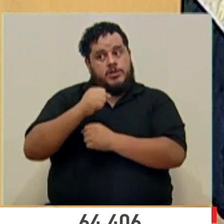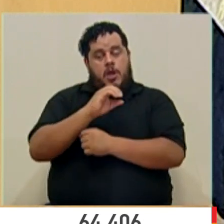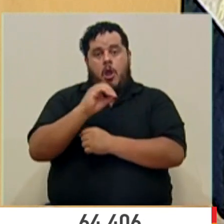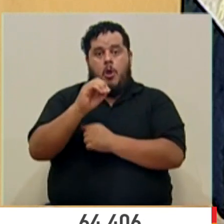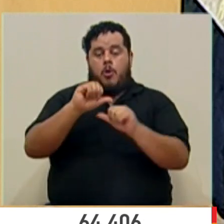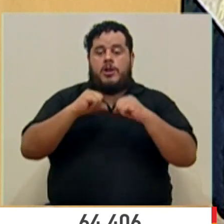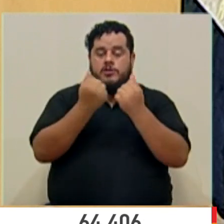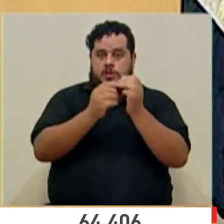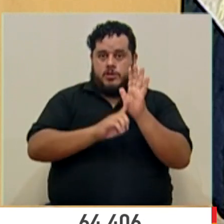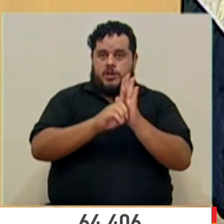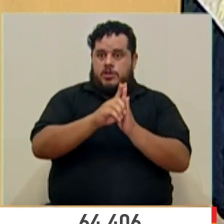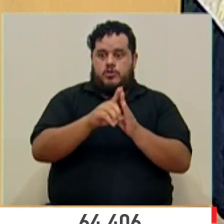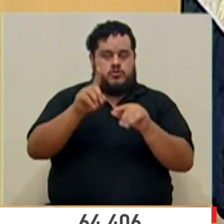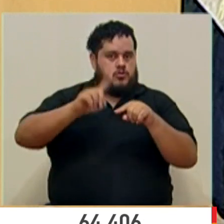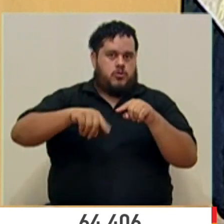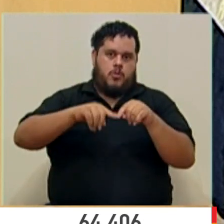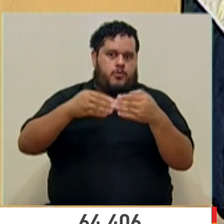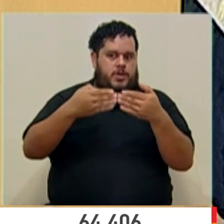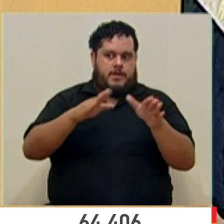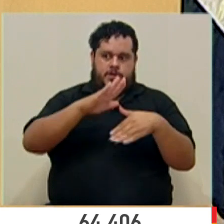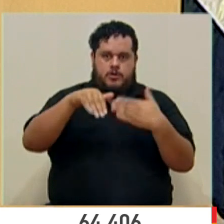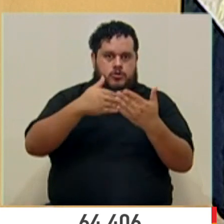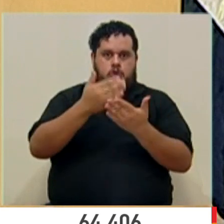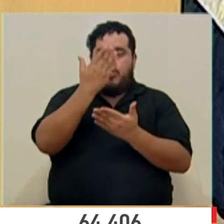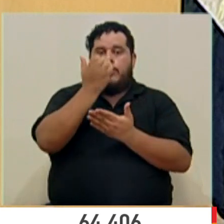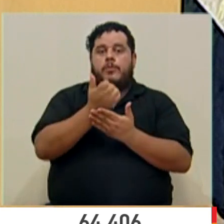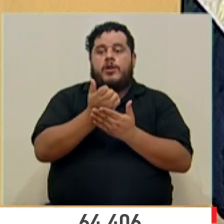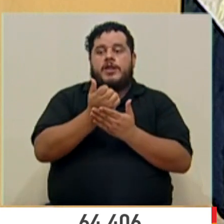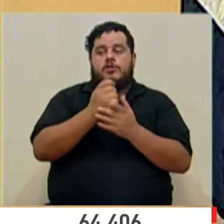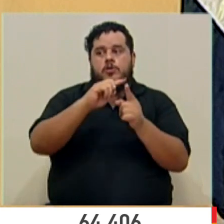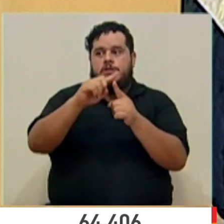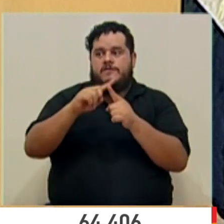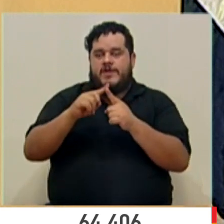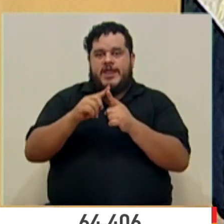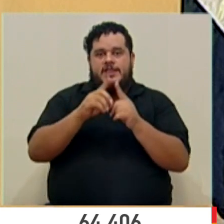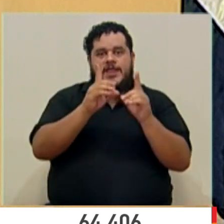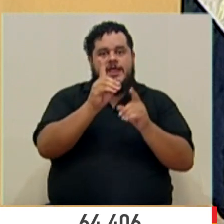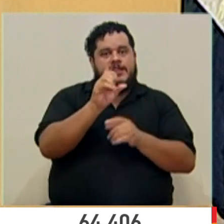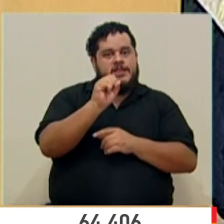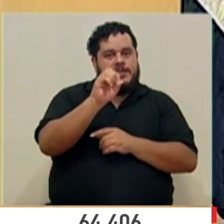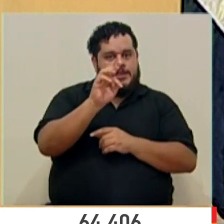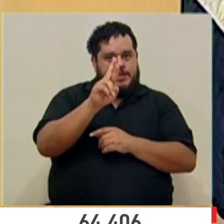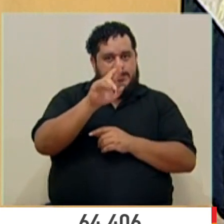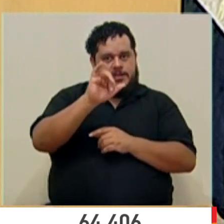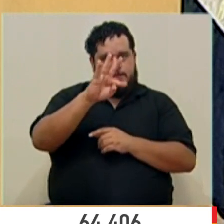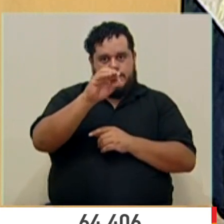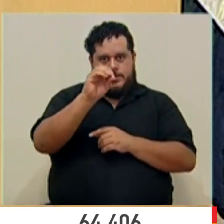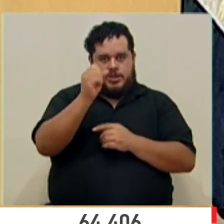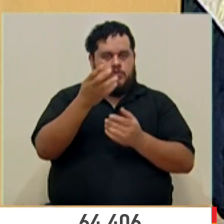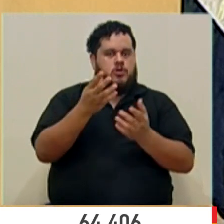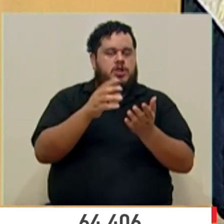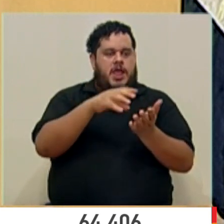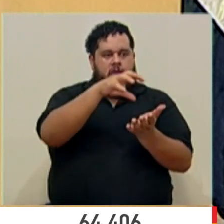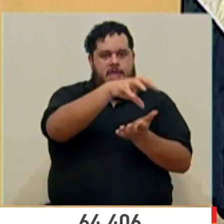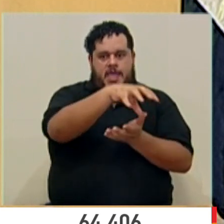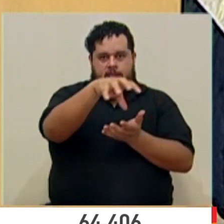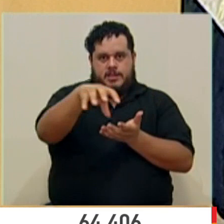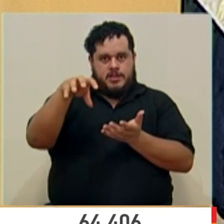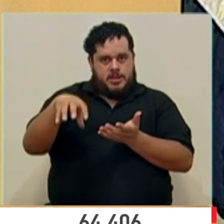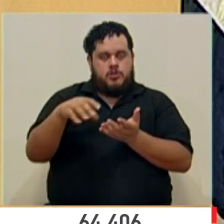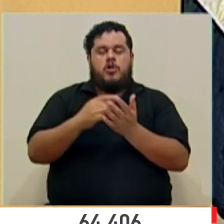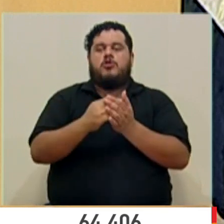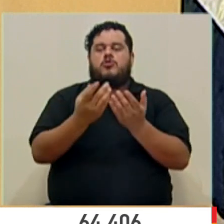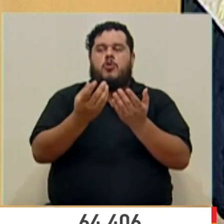la asociación de desarrollo no puede abrirlo todo porque son varios distritos con un número muy significativo de